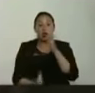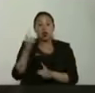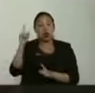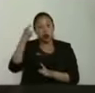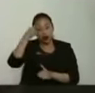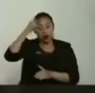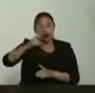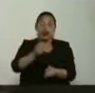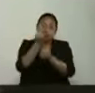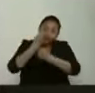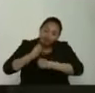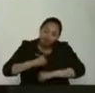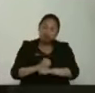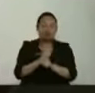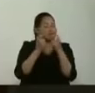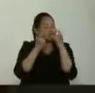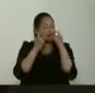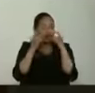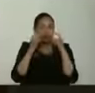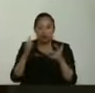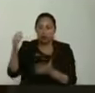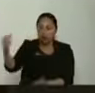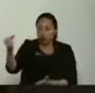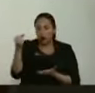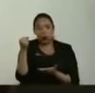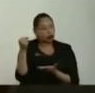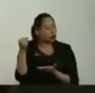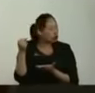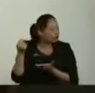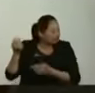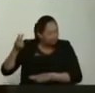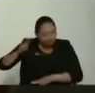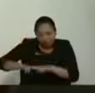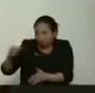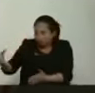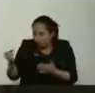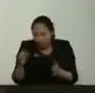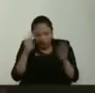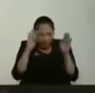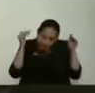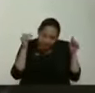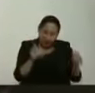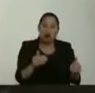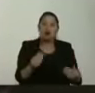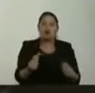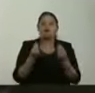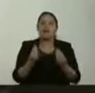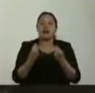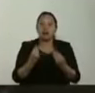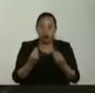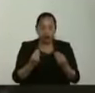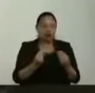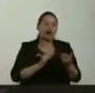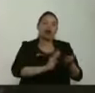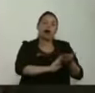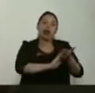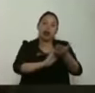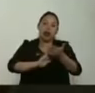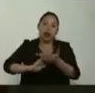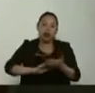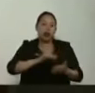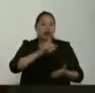grande para un recurso extraordinario solamente para actualizar las instalaciones locativas